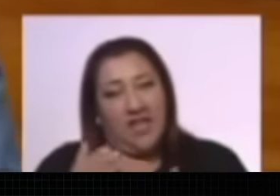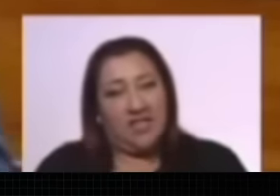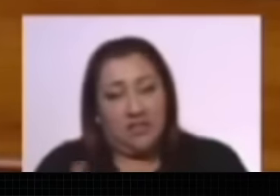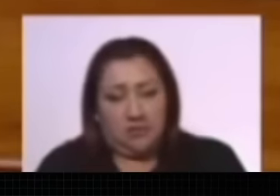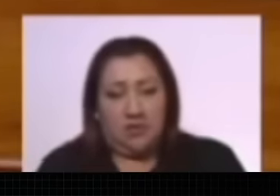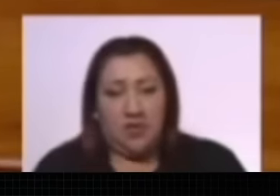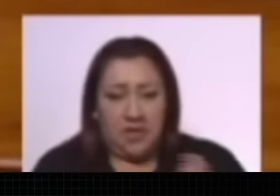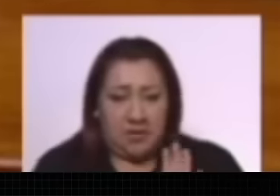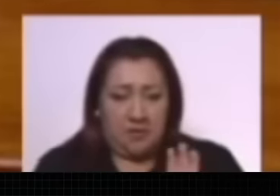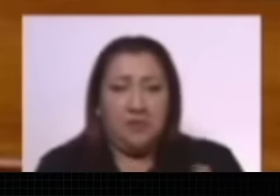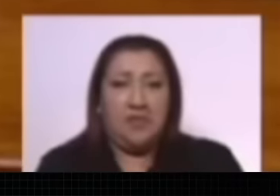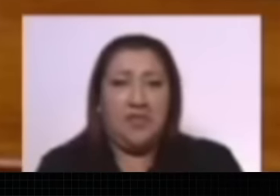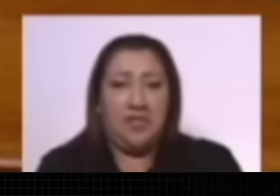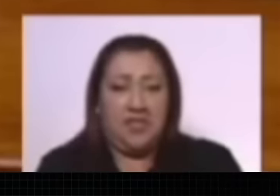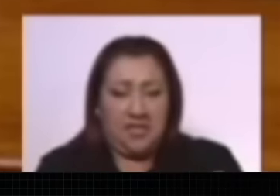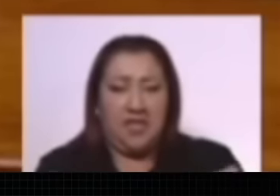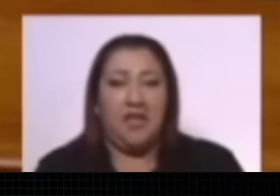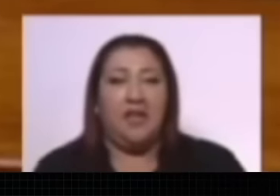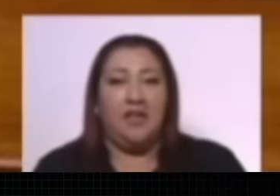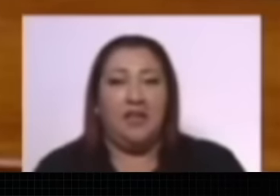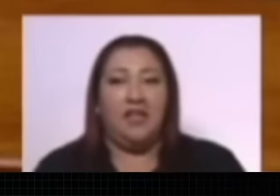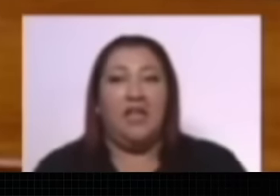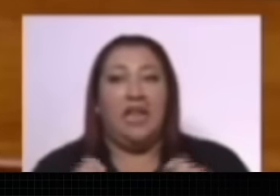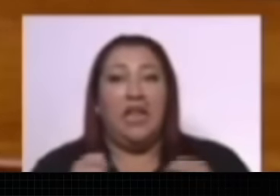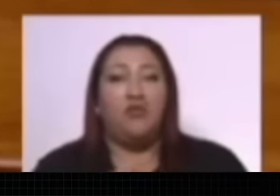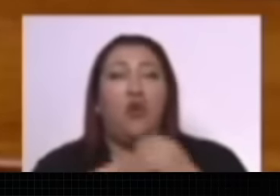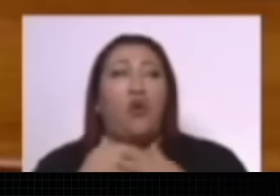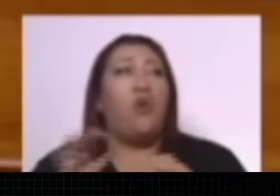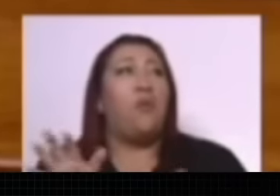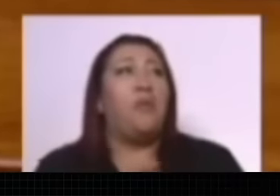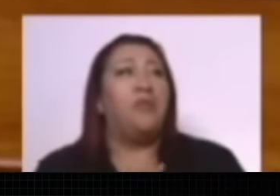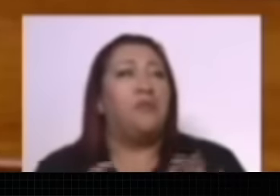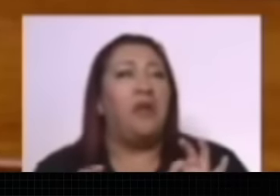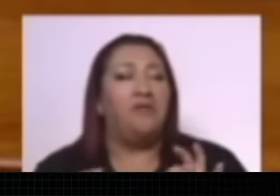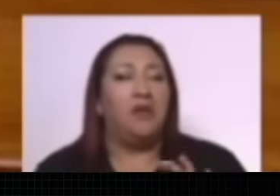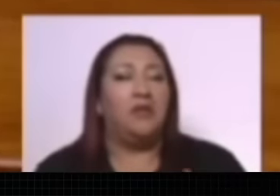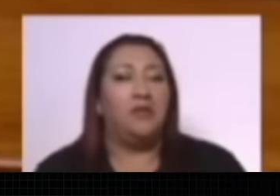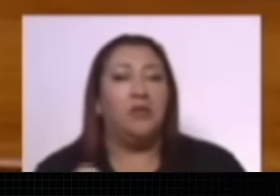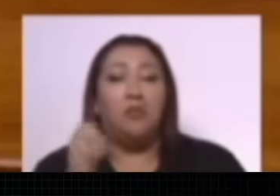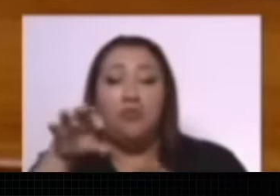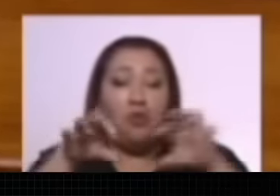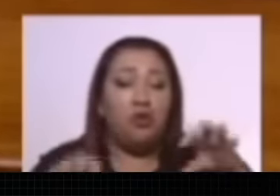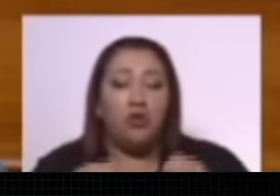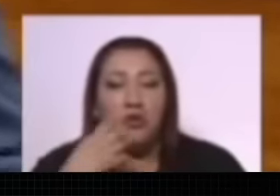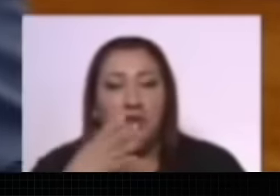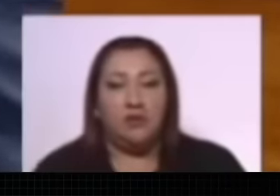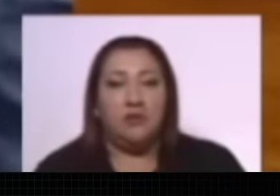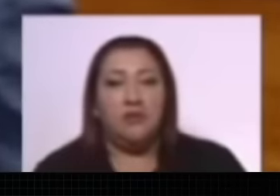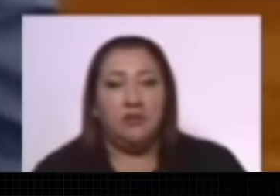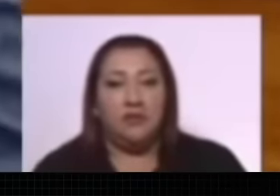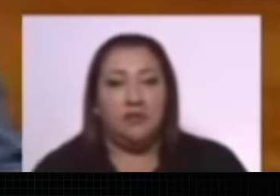fuente de plata para poder entregar el regalo completo y bien adornadito. Gracias.